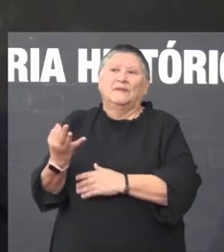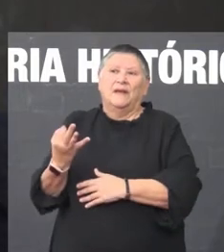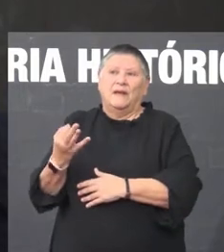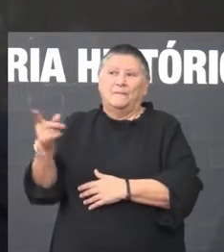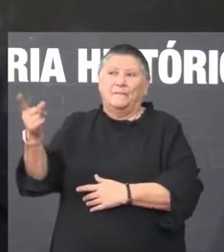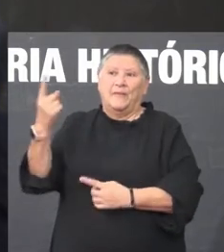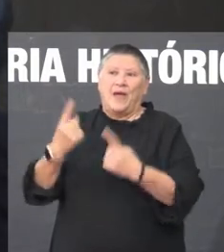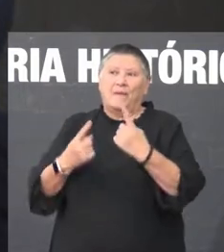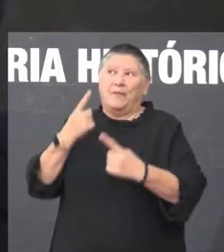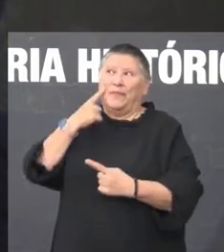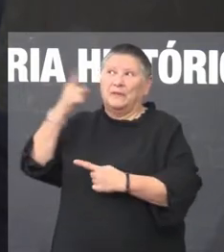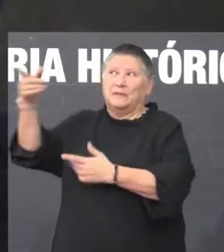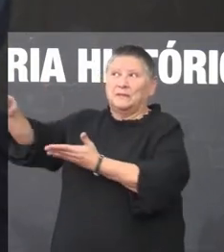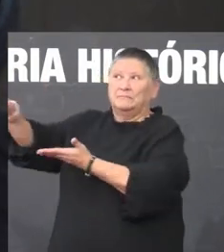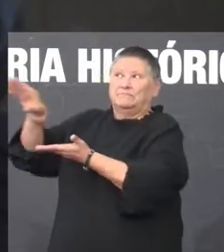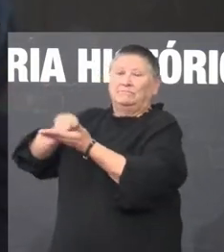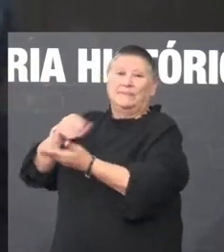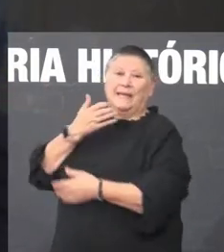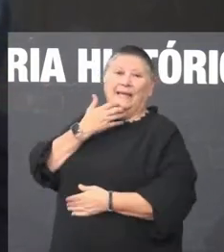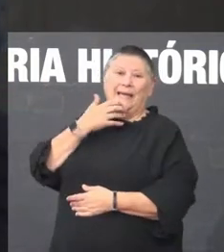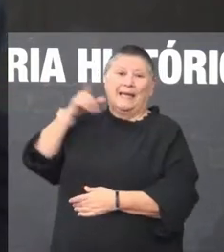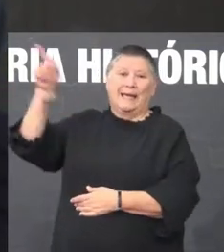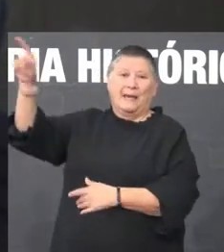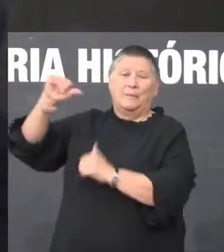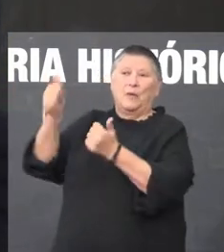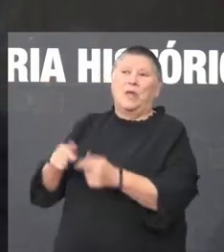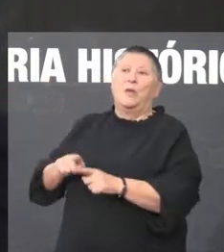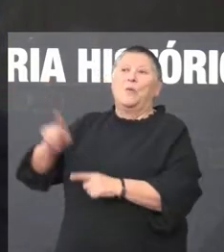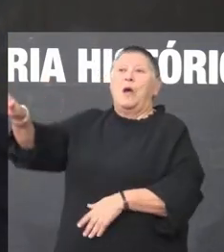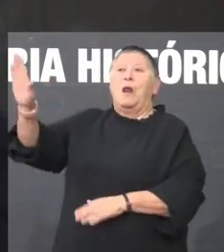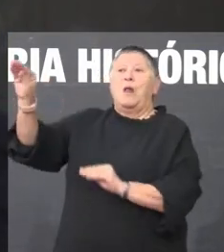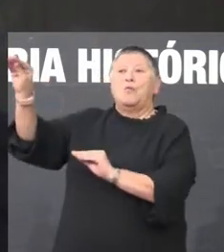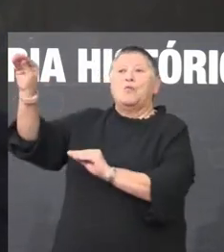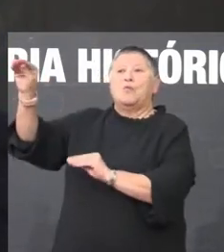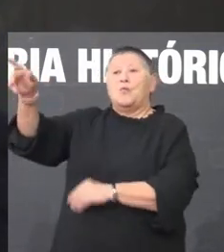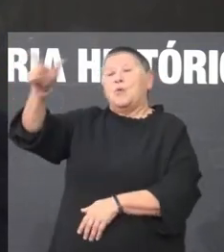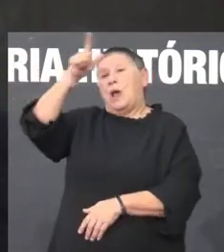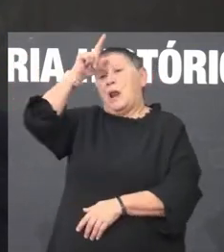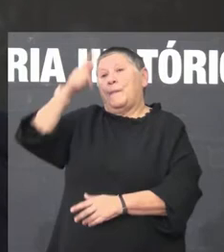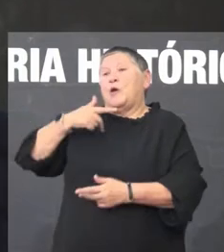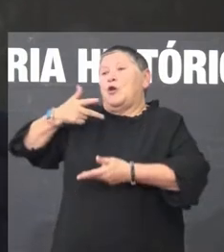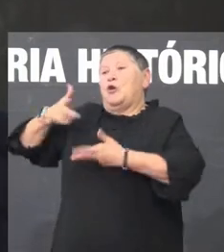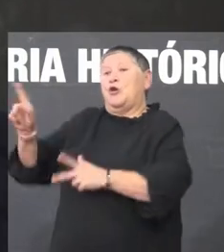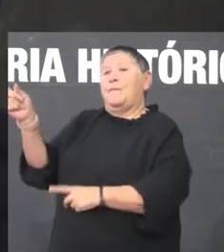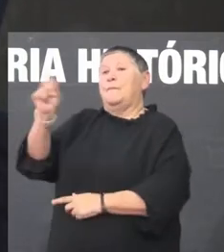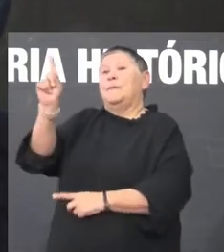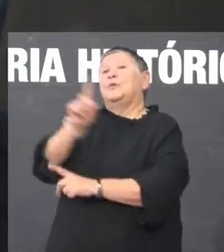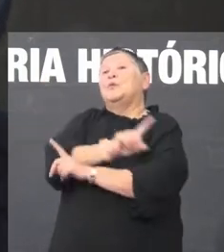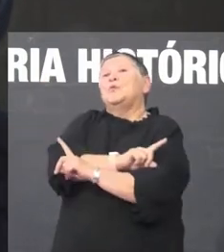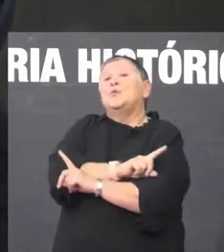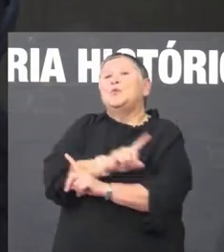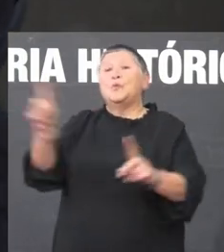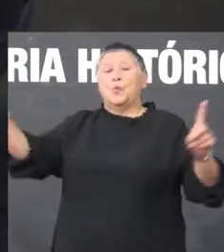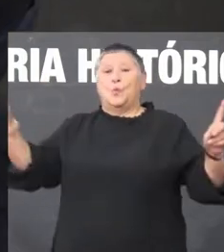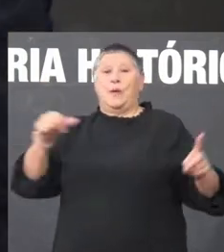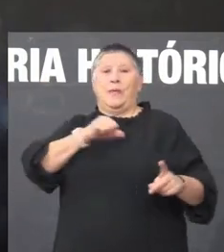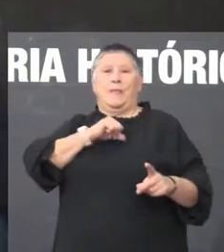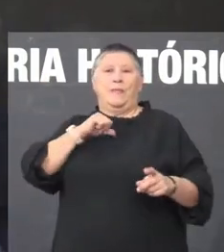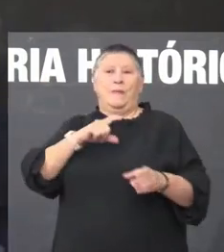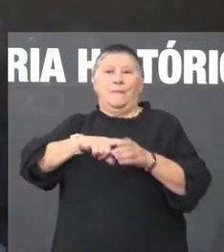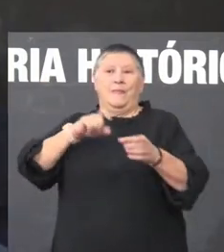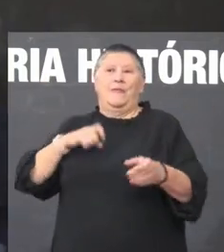este ejemplo de decir, no, es que tampoco el Estado alemán permite ni permitiría nunca la independencia de